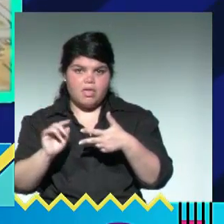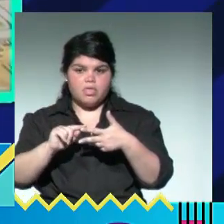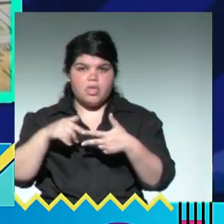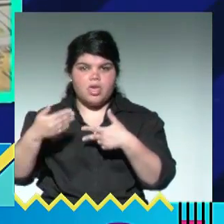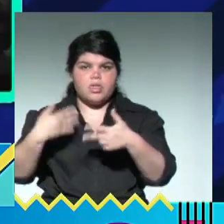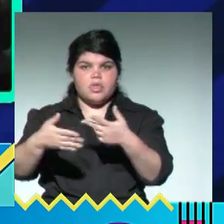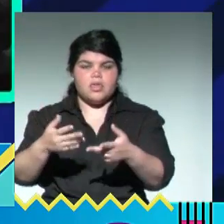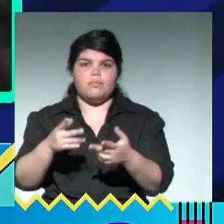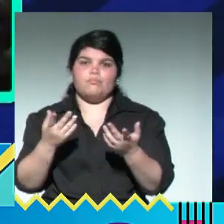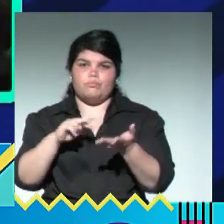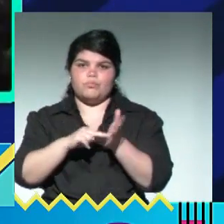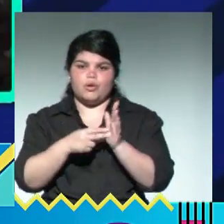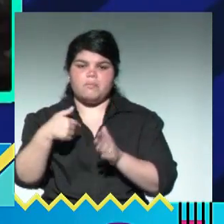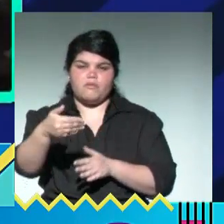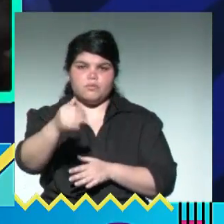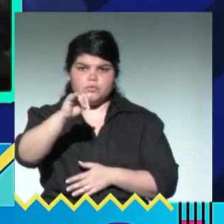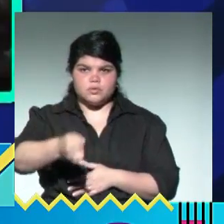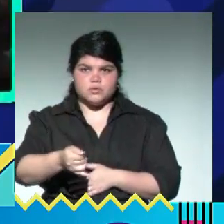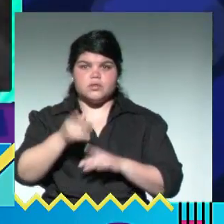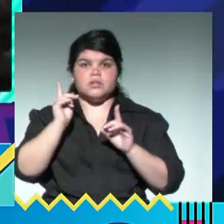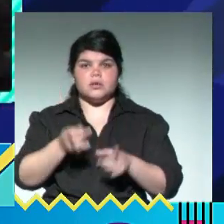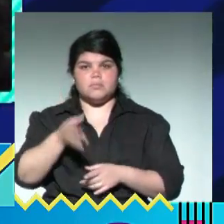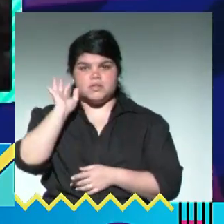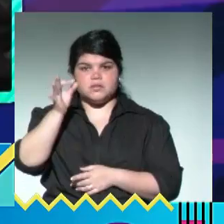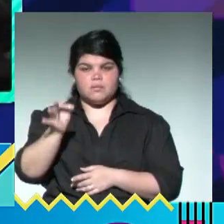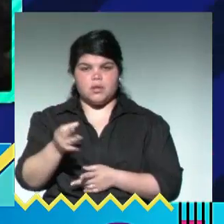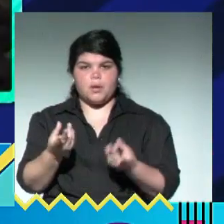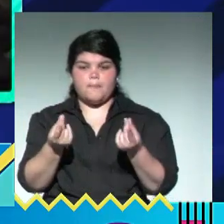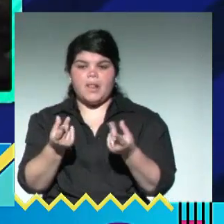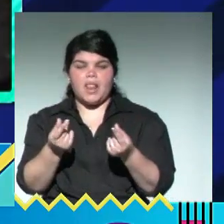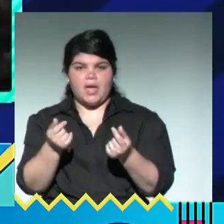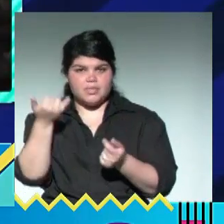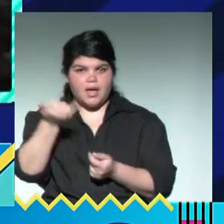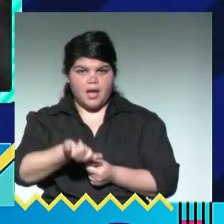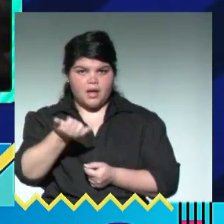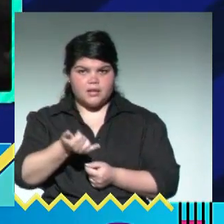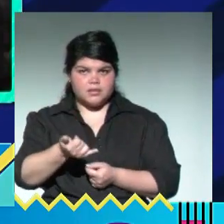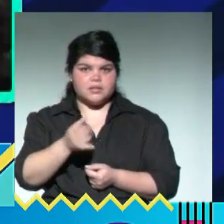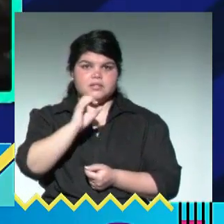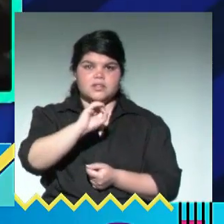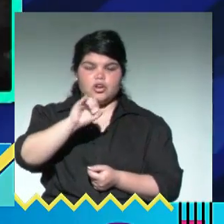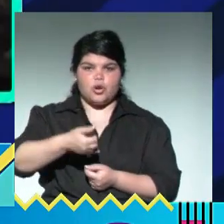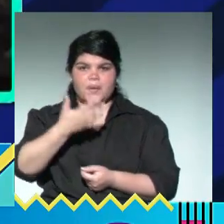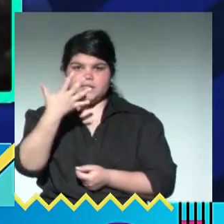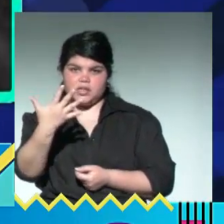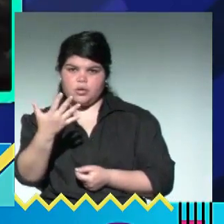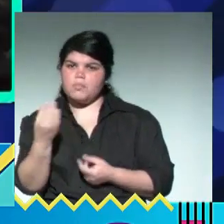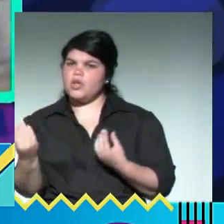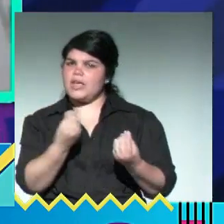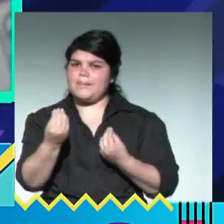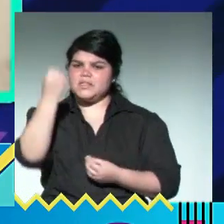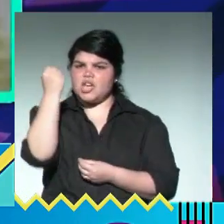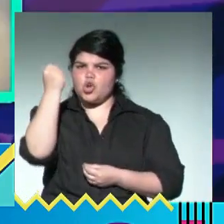cómo se comportan los recursos tributarios con los que el gobierno planificó con una recesión del 0,5. Pero si la economía cae más que